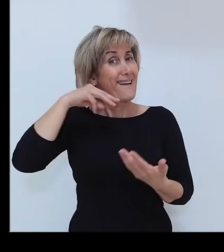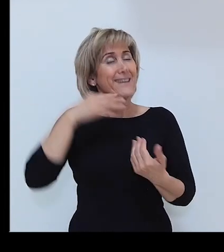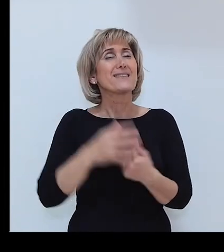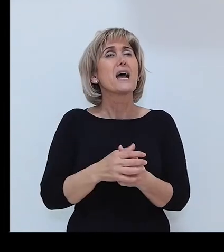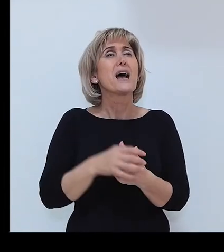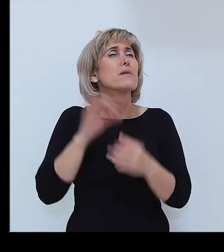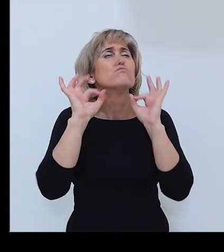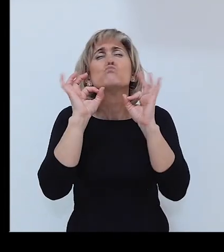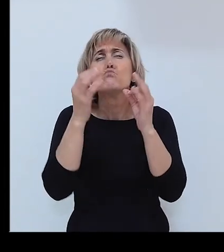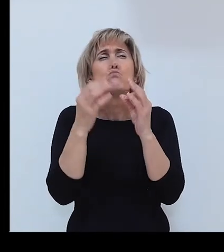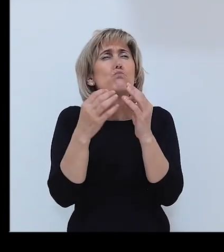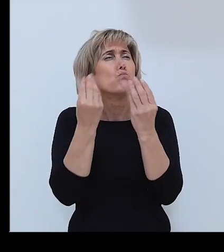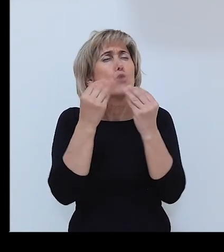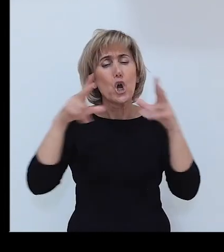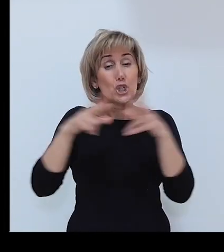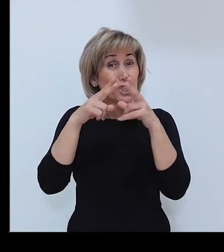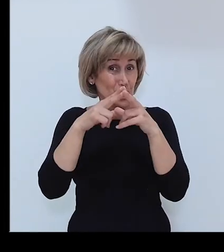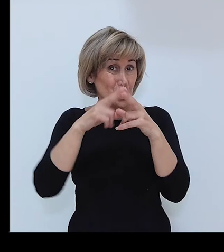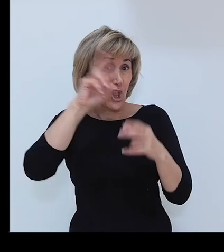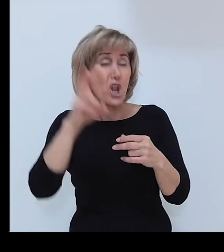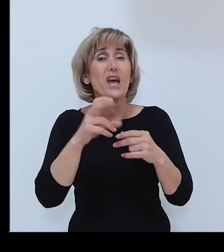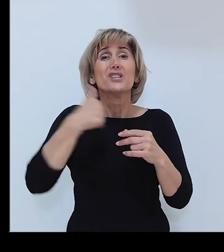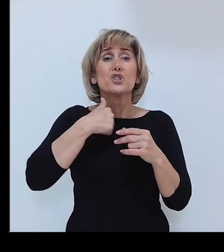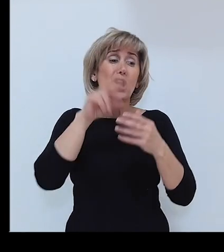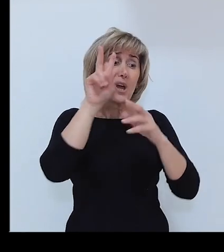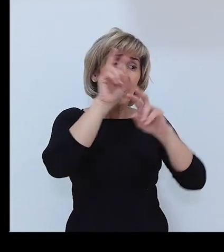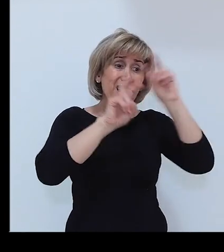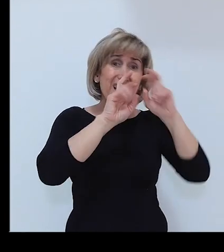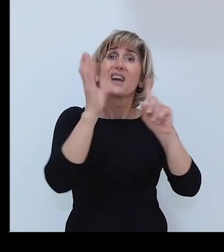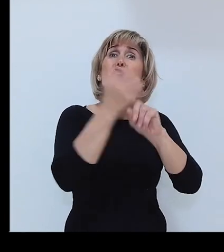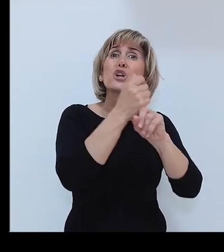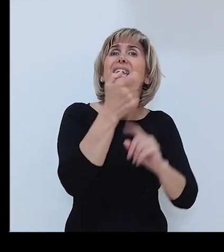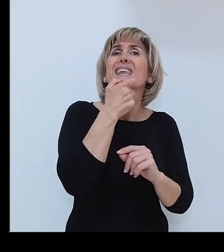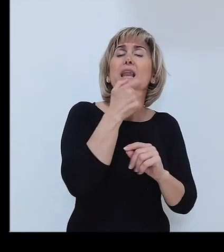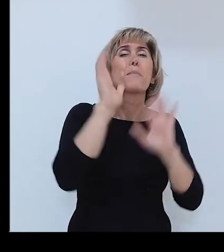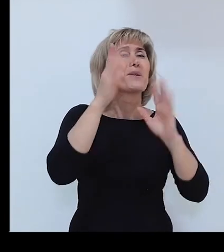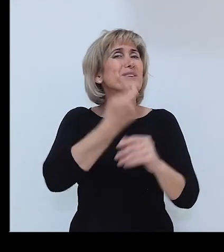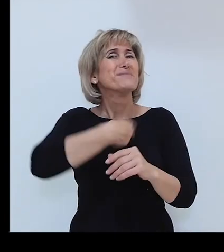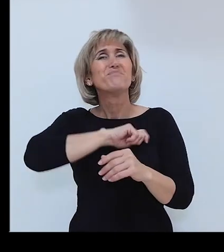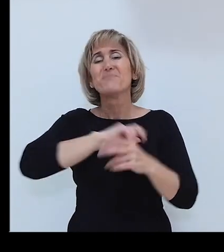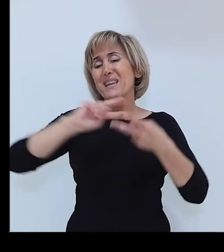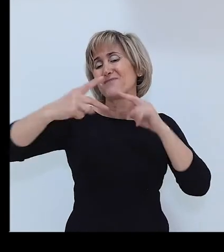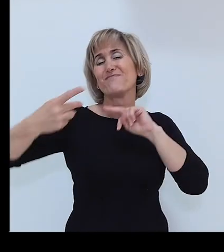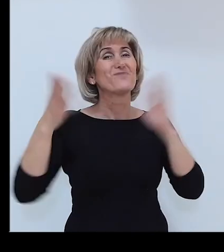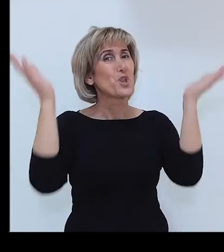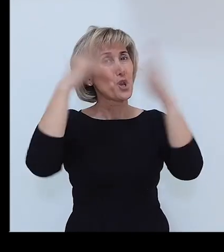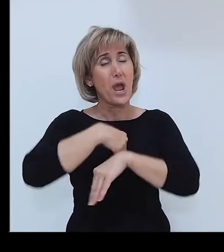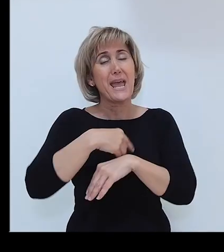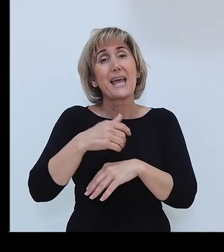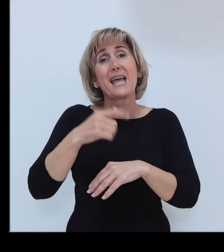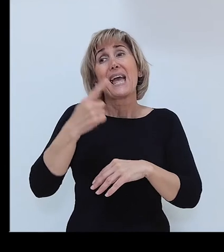Y claro, ella pues, esas son muy sociológicas, yo no las he encontrado traducidas al español, solamente las he encontrado en